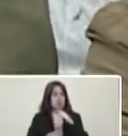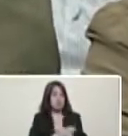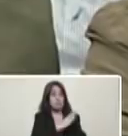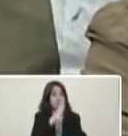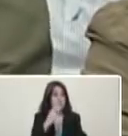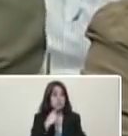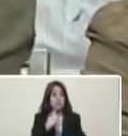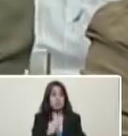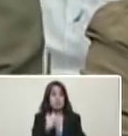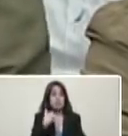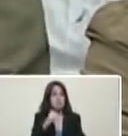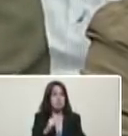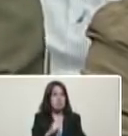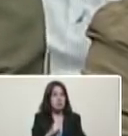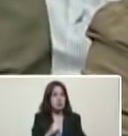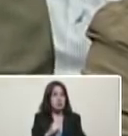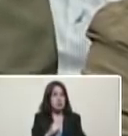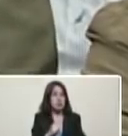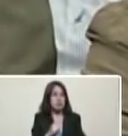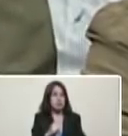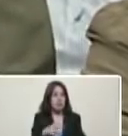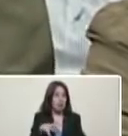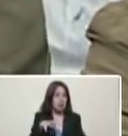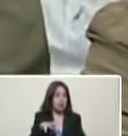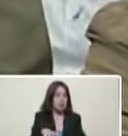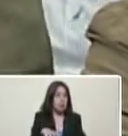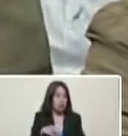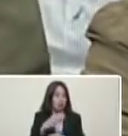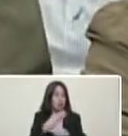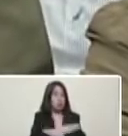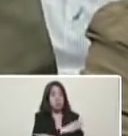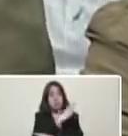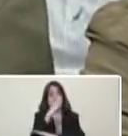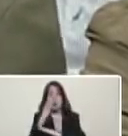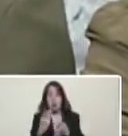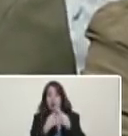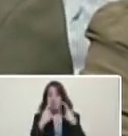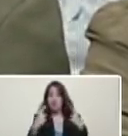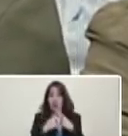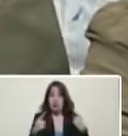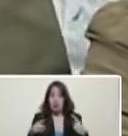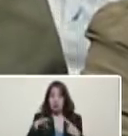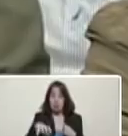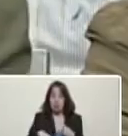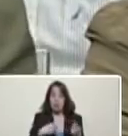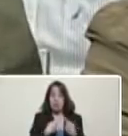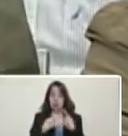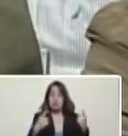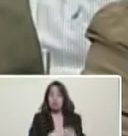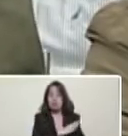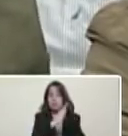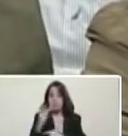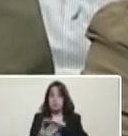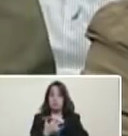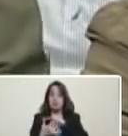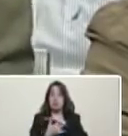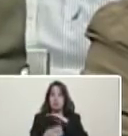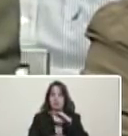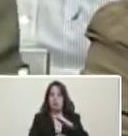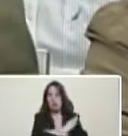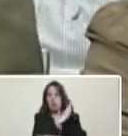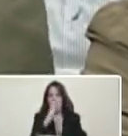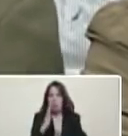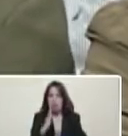nicho. Siendo uno de los estados más biodiversos del planeta, uno de los países más biodiversos, la biotecnología para nosotros es